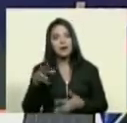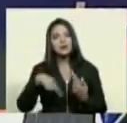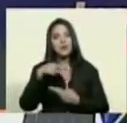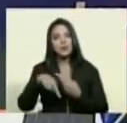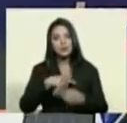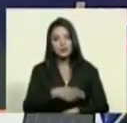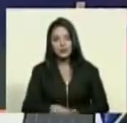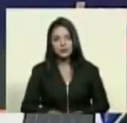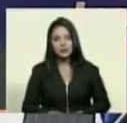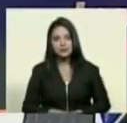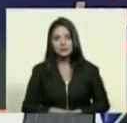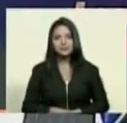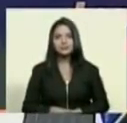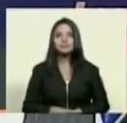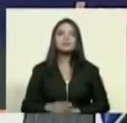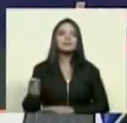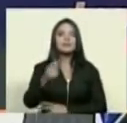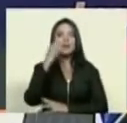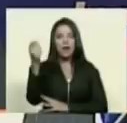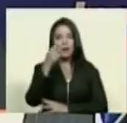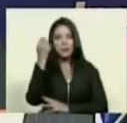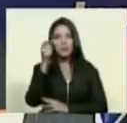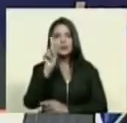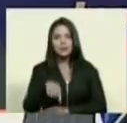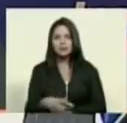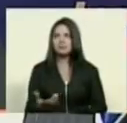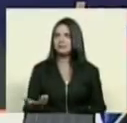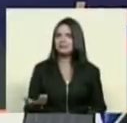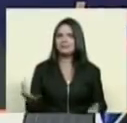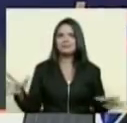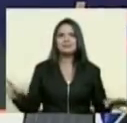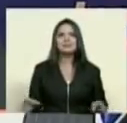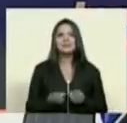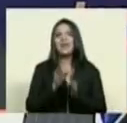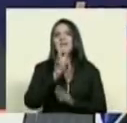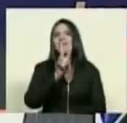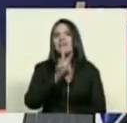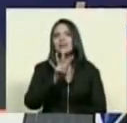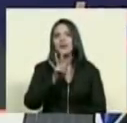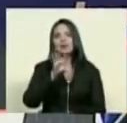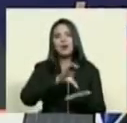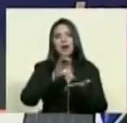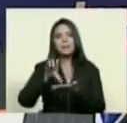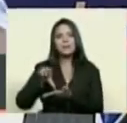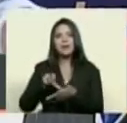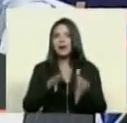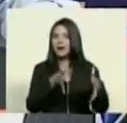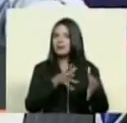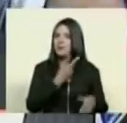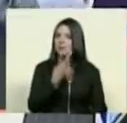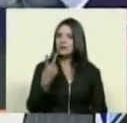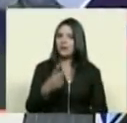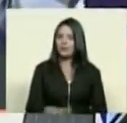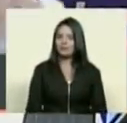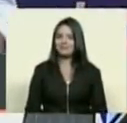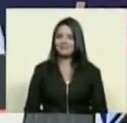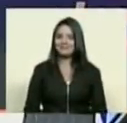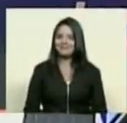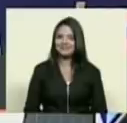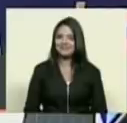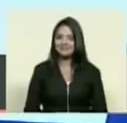revolución. San Fernando de Apure. No les digo que de las 24 capitales ganamos 22.